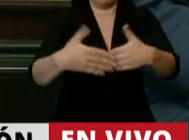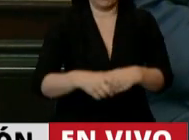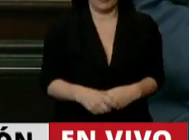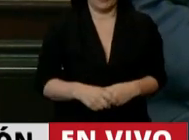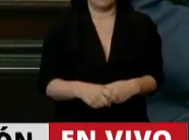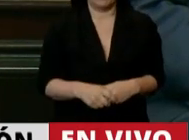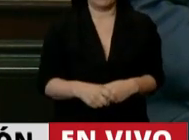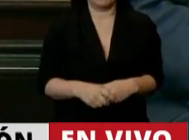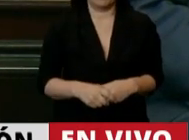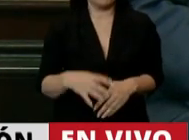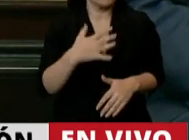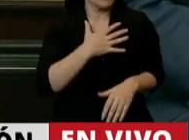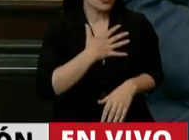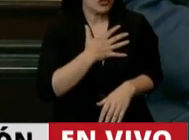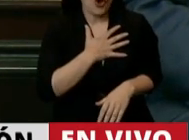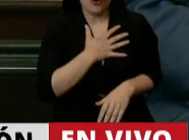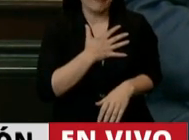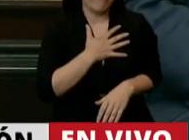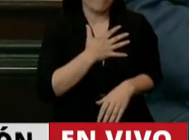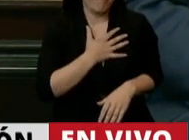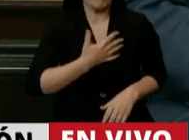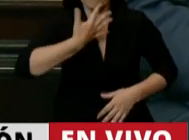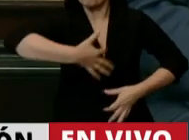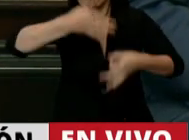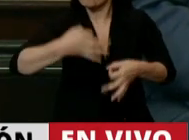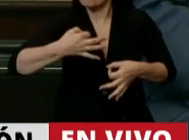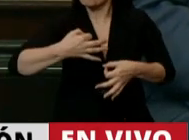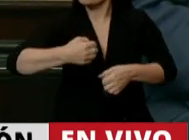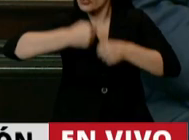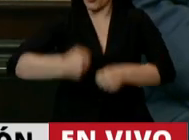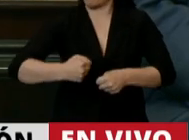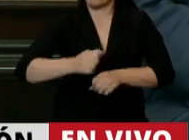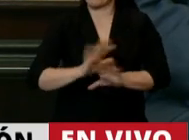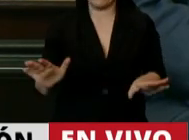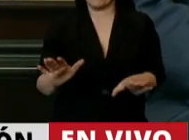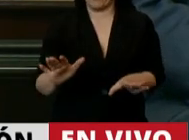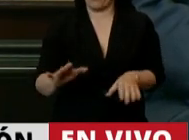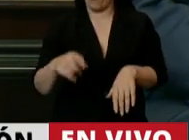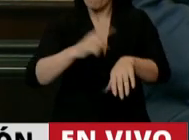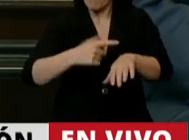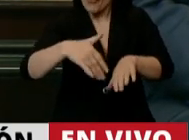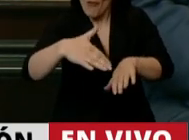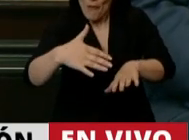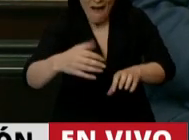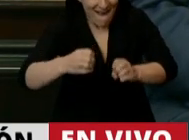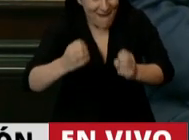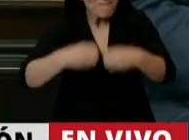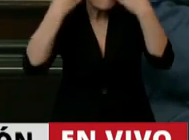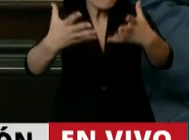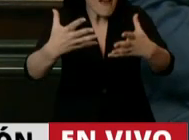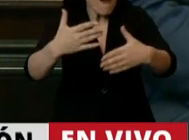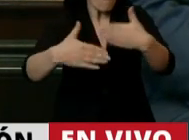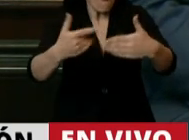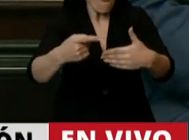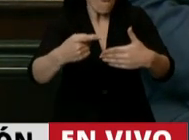Yo soy un convencido de que del momento de la recuperación